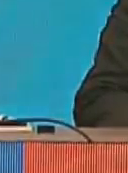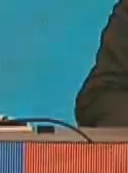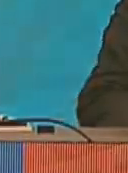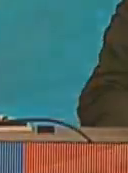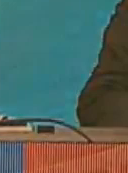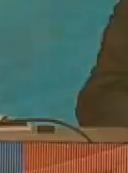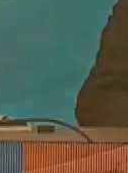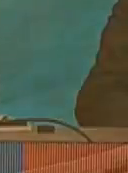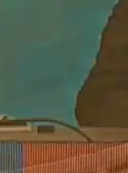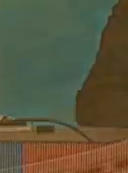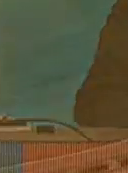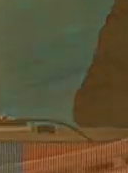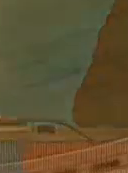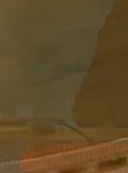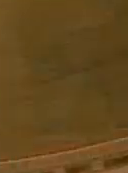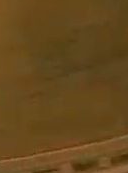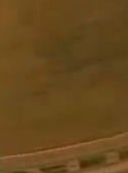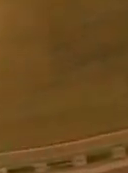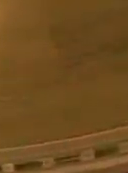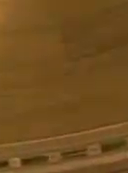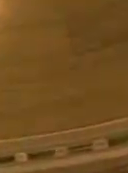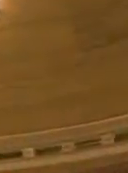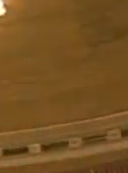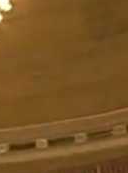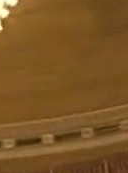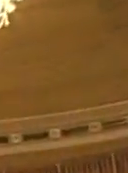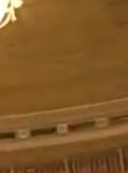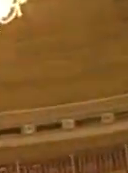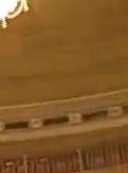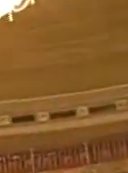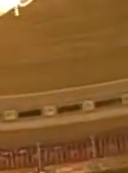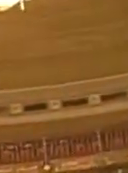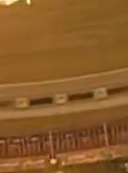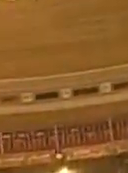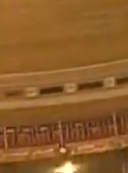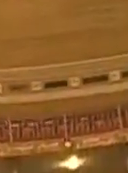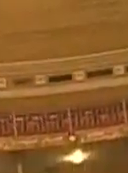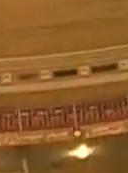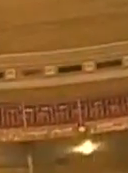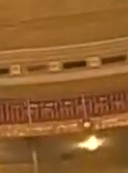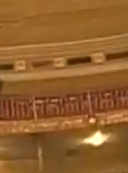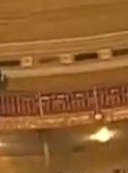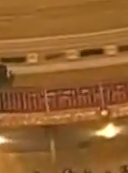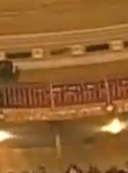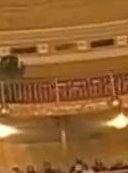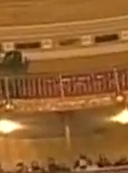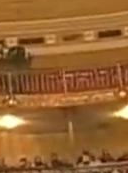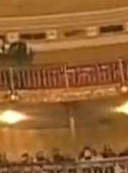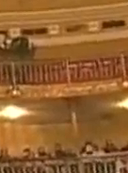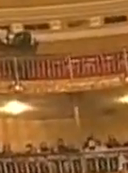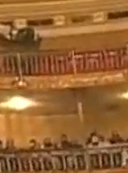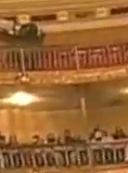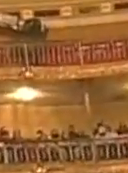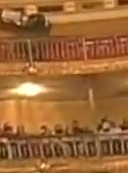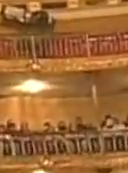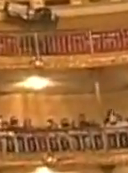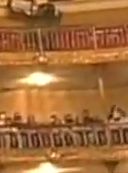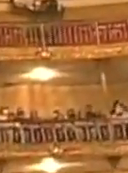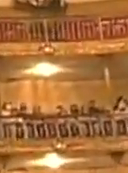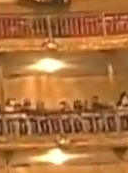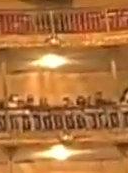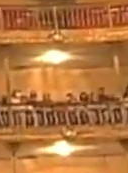se ha dicho y se ha completado con las intervenciones que hemos escuchado, todas las facetas de esta y la